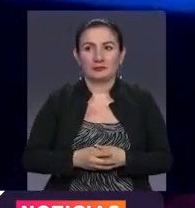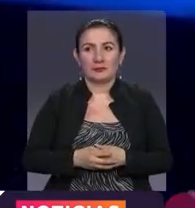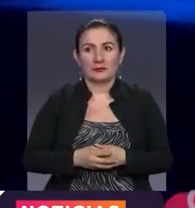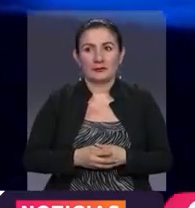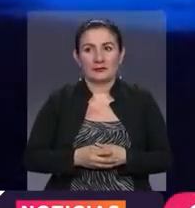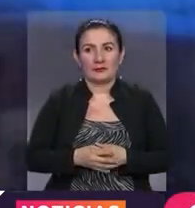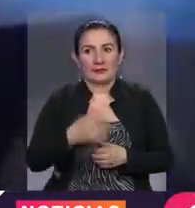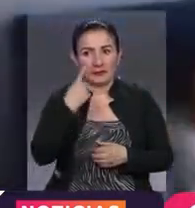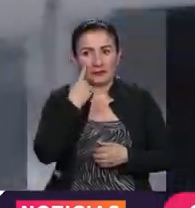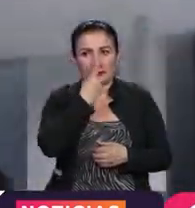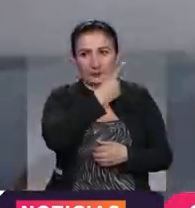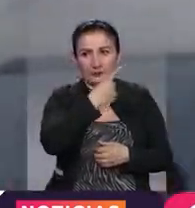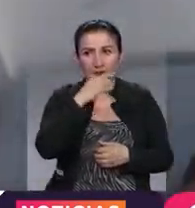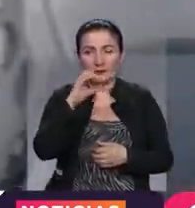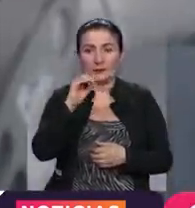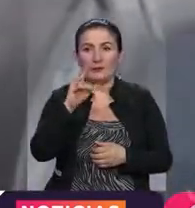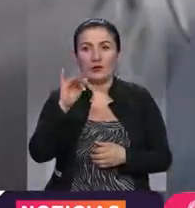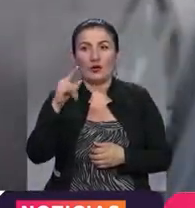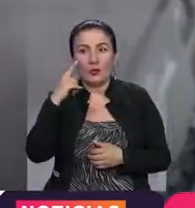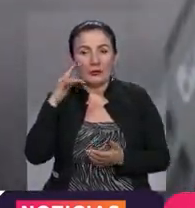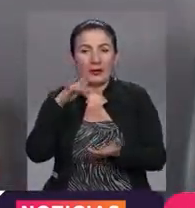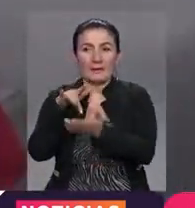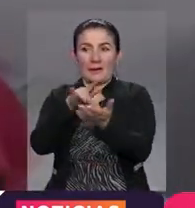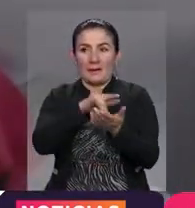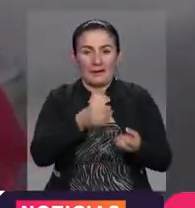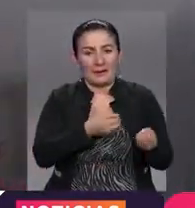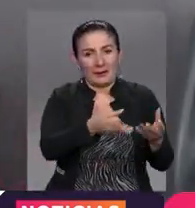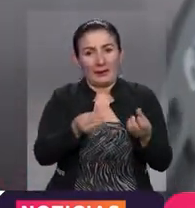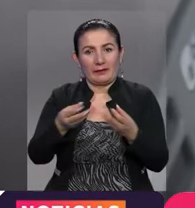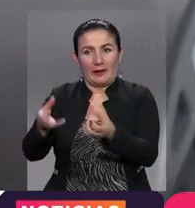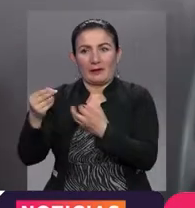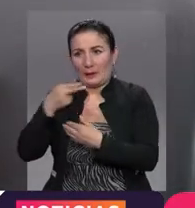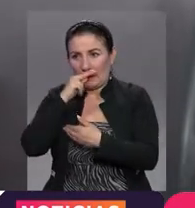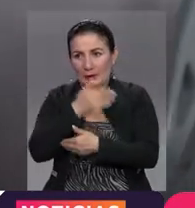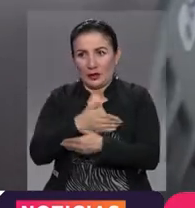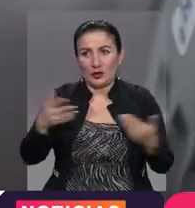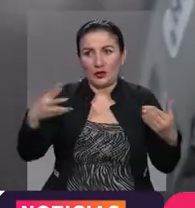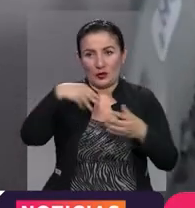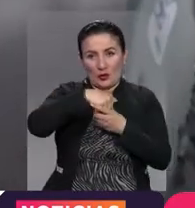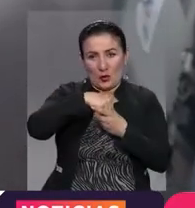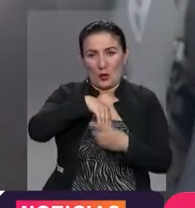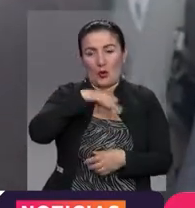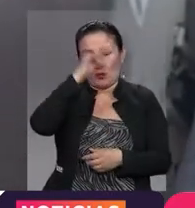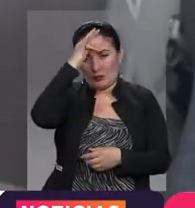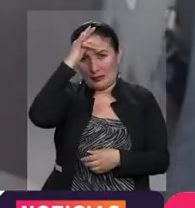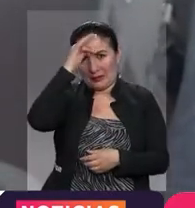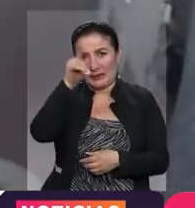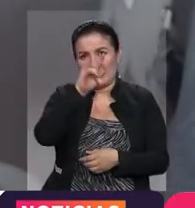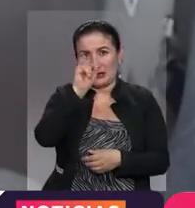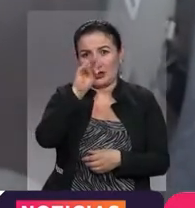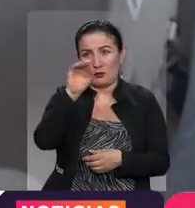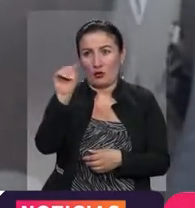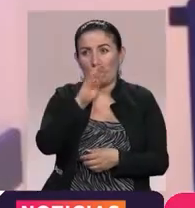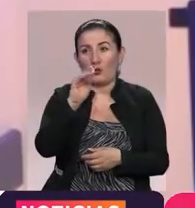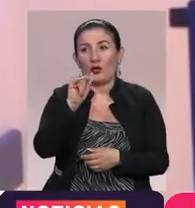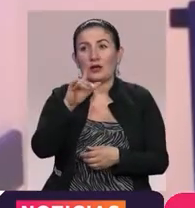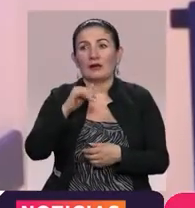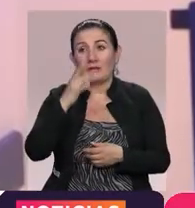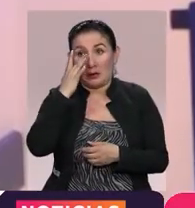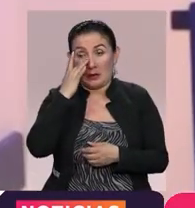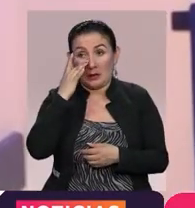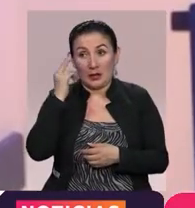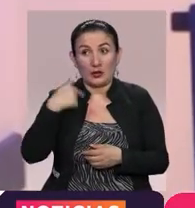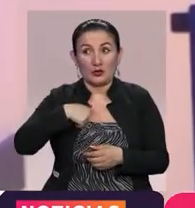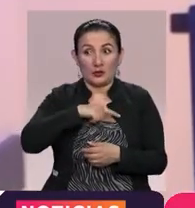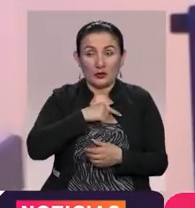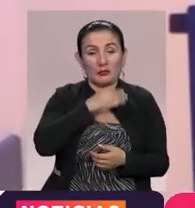Representantes de la banda británica Coldplay llevaron detalles y generaron sonrisas a los niños internados en el Hospital Simón Bolívar. Cada país que visitamos,